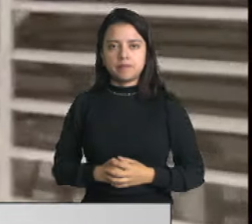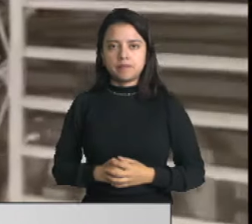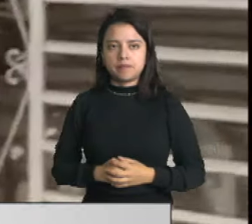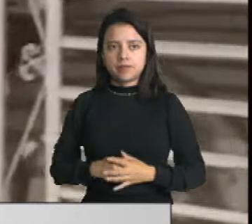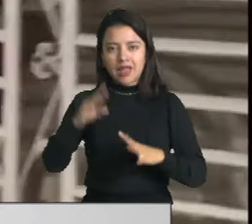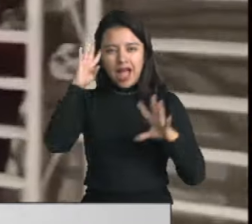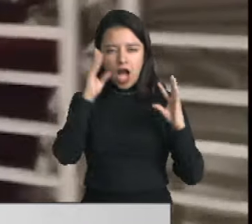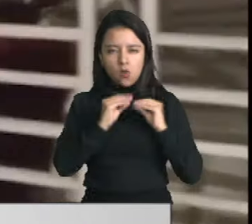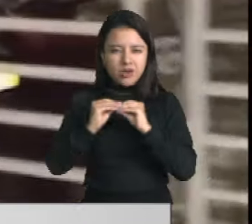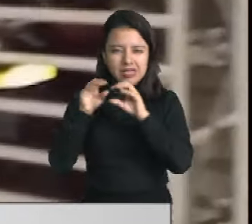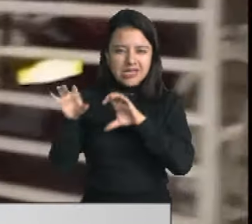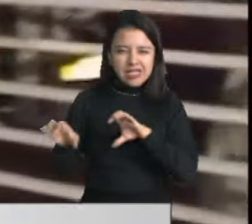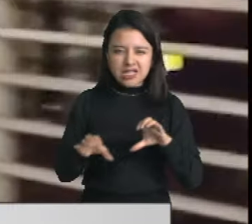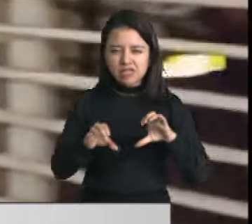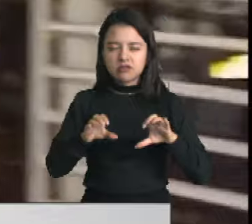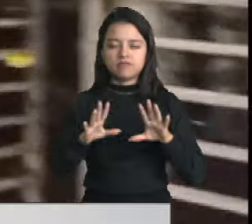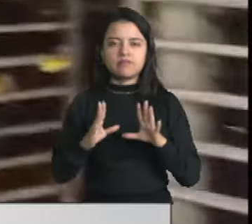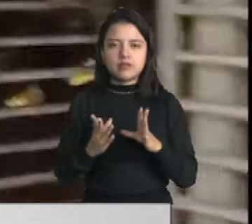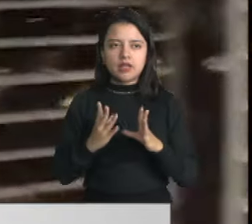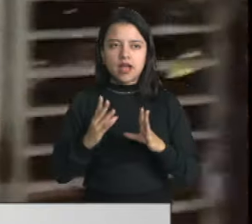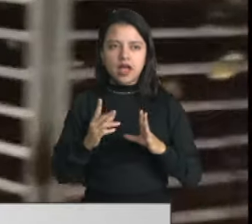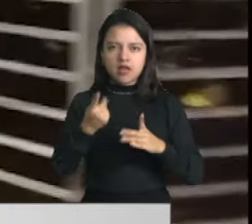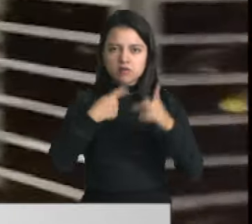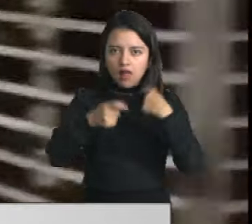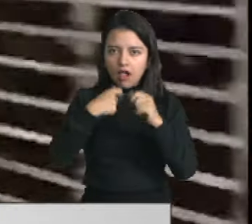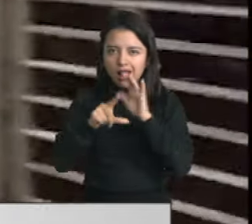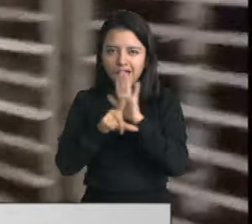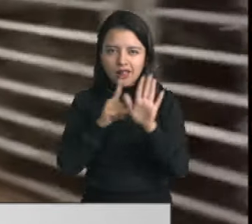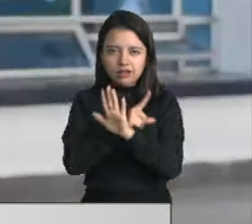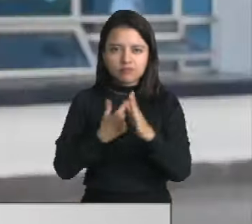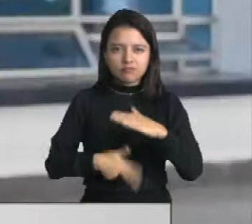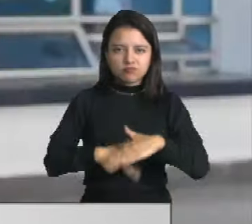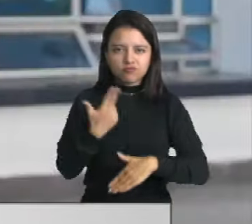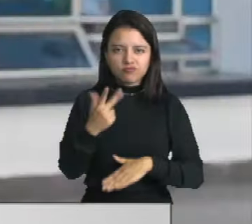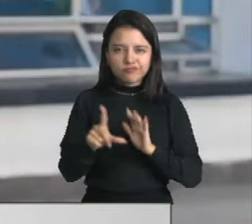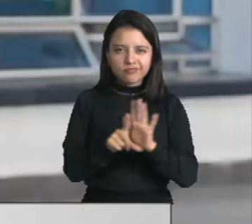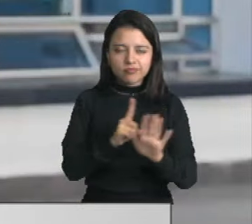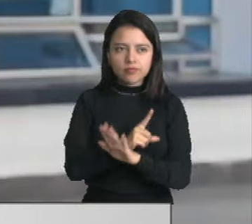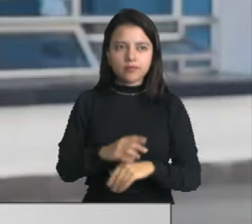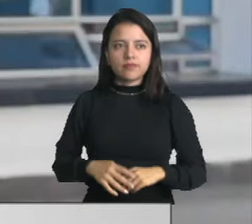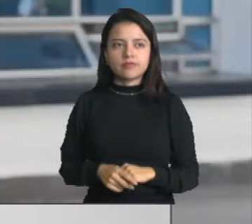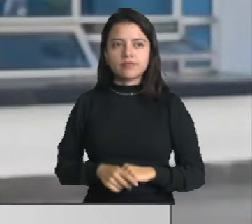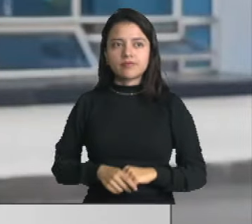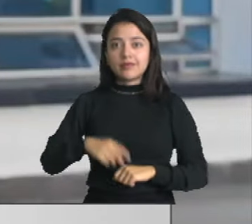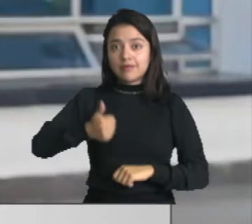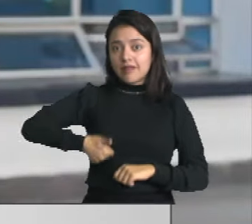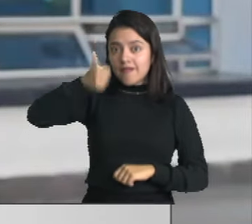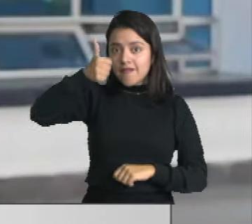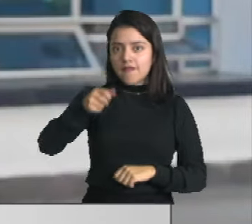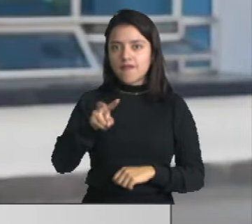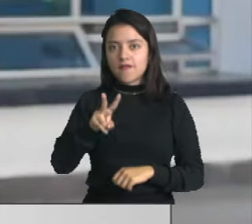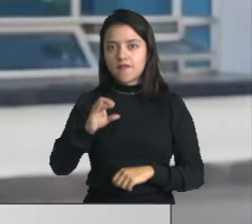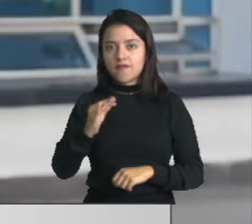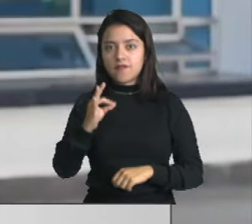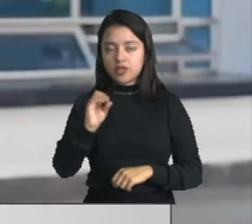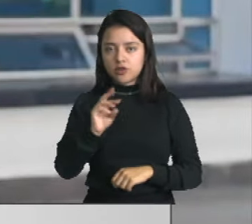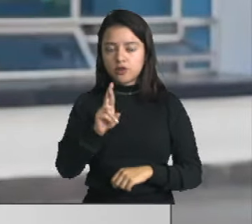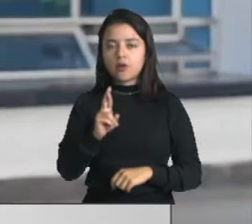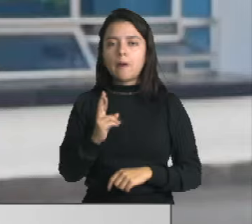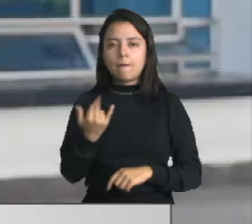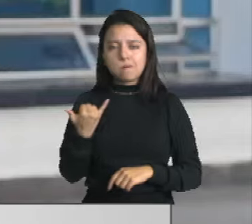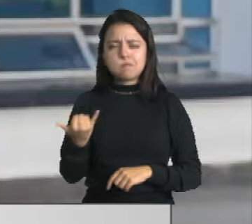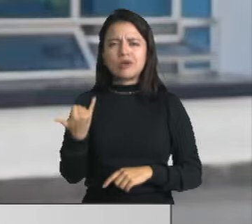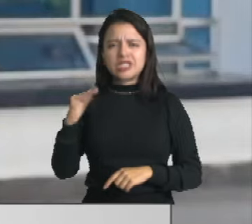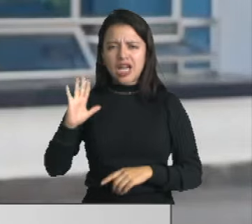agravado, tráfico de estupefacientes y por ilegal de armas de fuego. El cabecilla, alias Víctor, tenía procesos judiciales